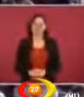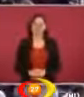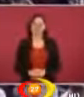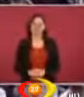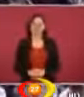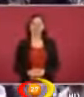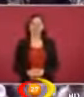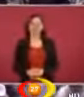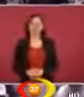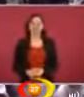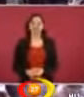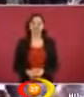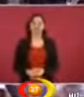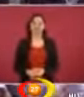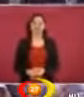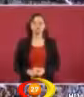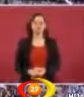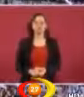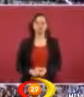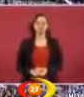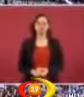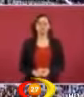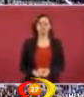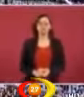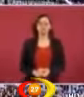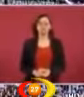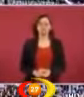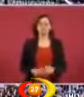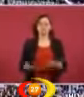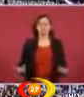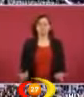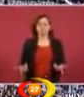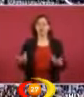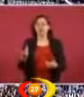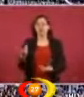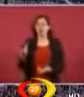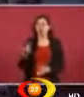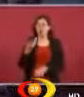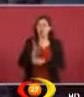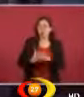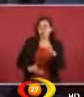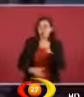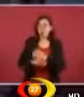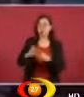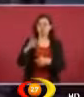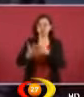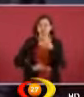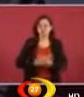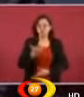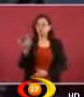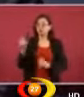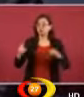no hemos privatizado bienes públicos